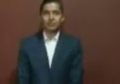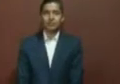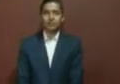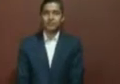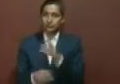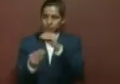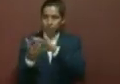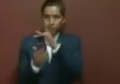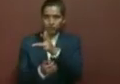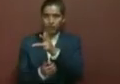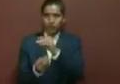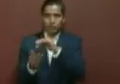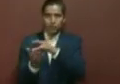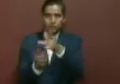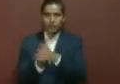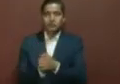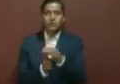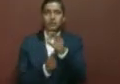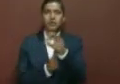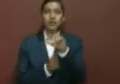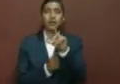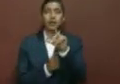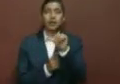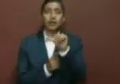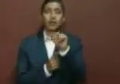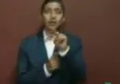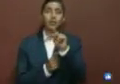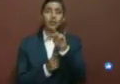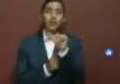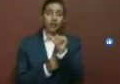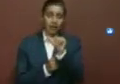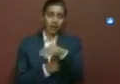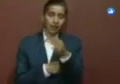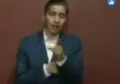Muchas gracias, Claudia. Claudio,